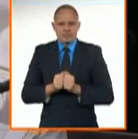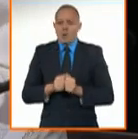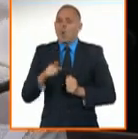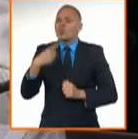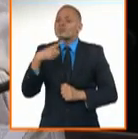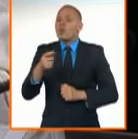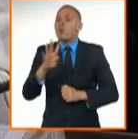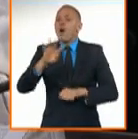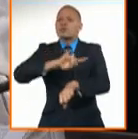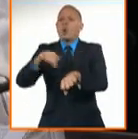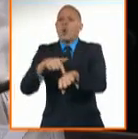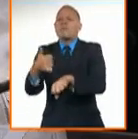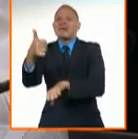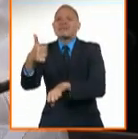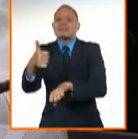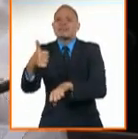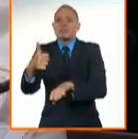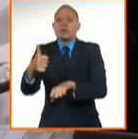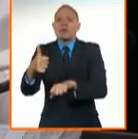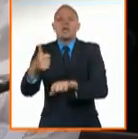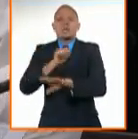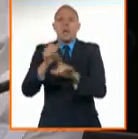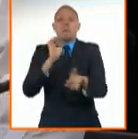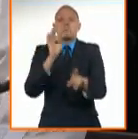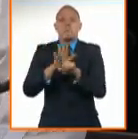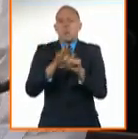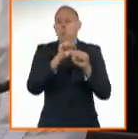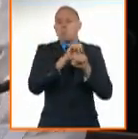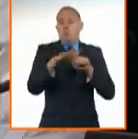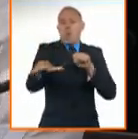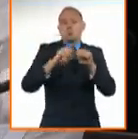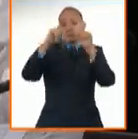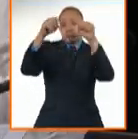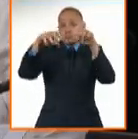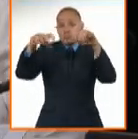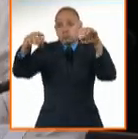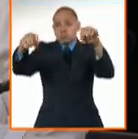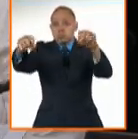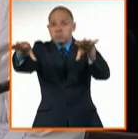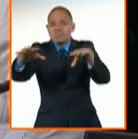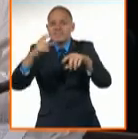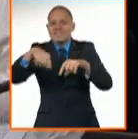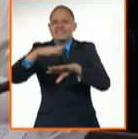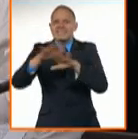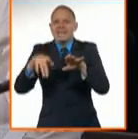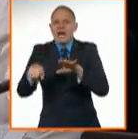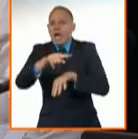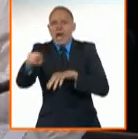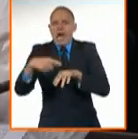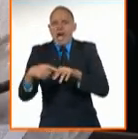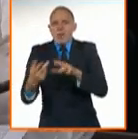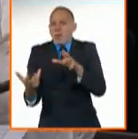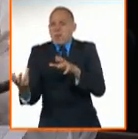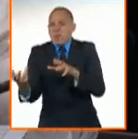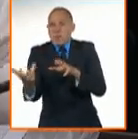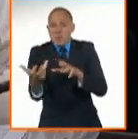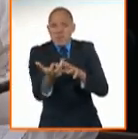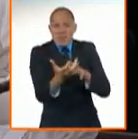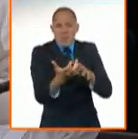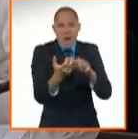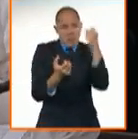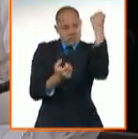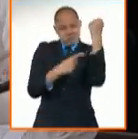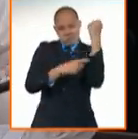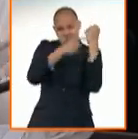o fallo el circuito que alimenta mi vivienda y entonces hay un tiempo para esa avería para terminar el primero